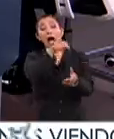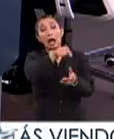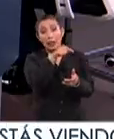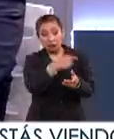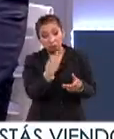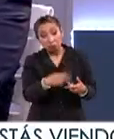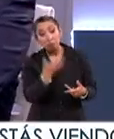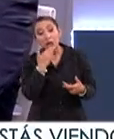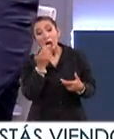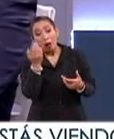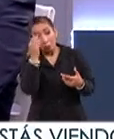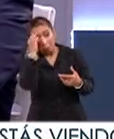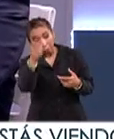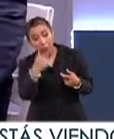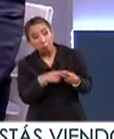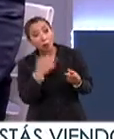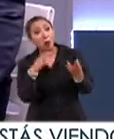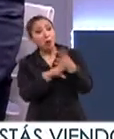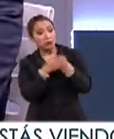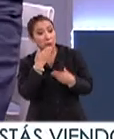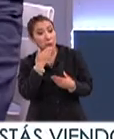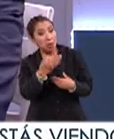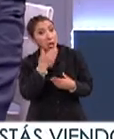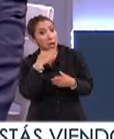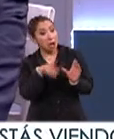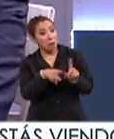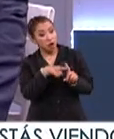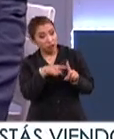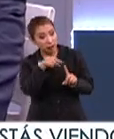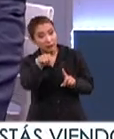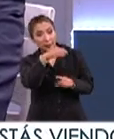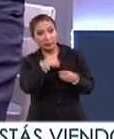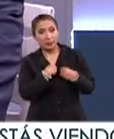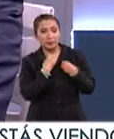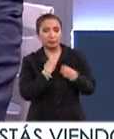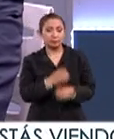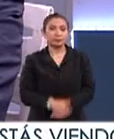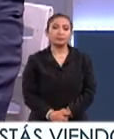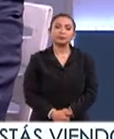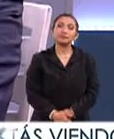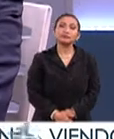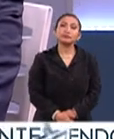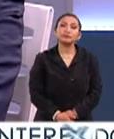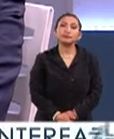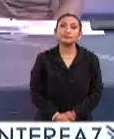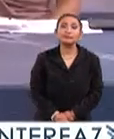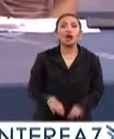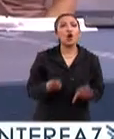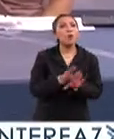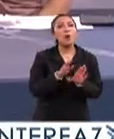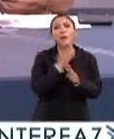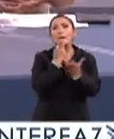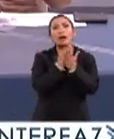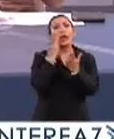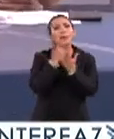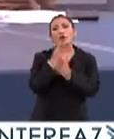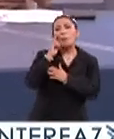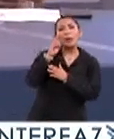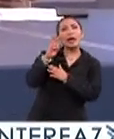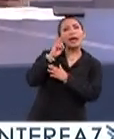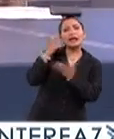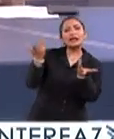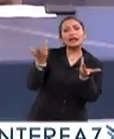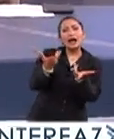los valores, las virtudes y enfocarnos en lo positivo de esta vida, ¿no? ¿Cómo se siguen estos premios y cómo,